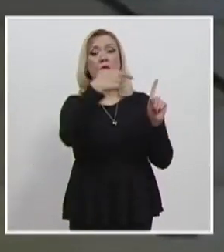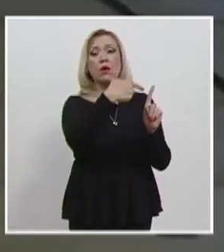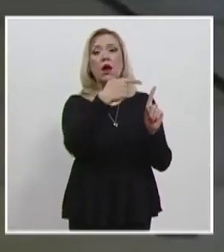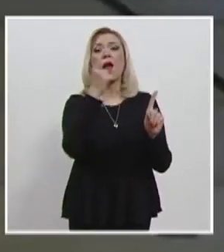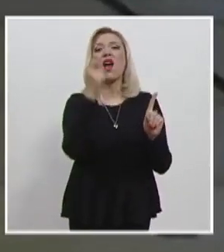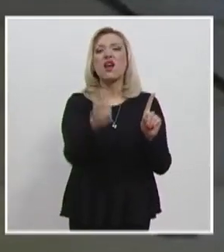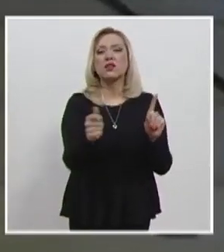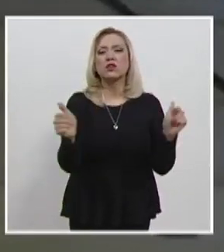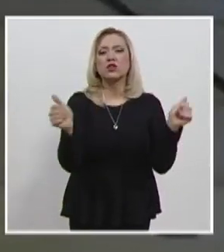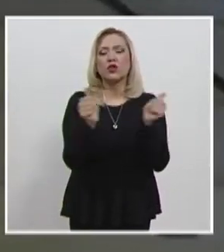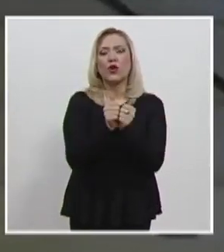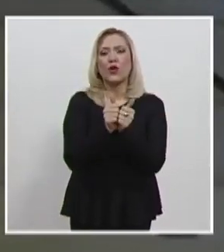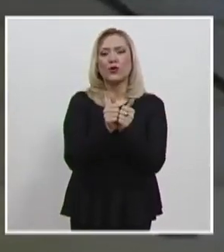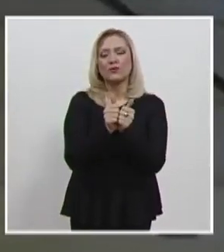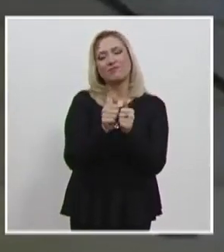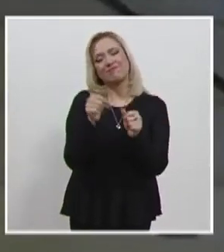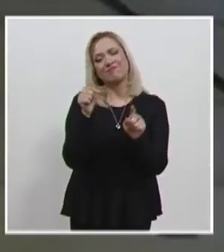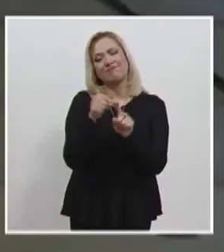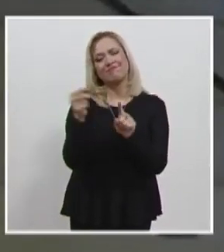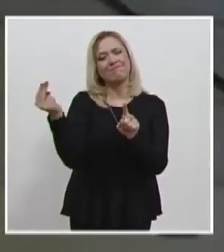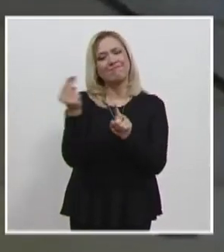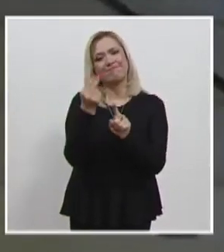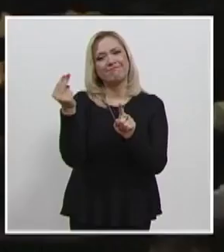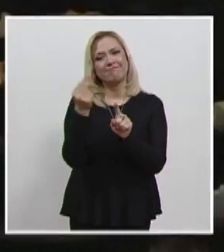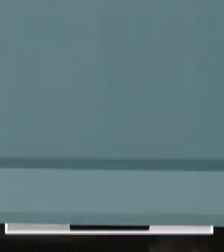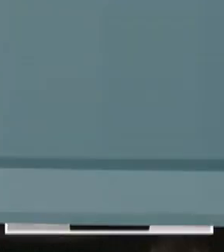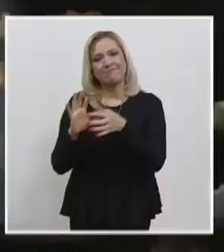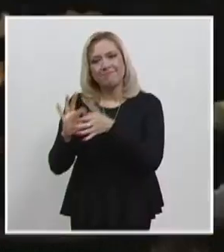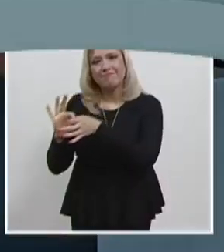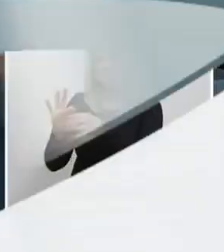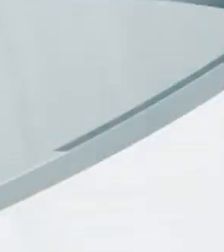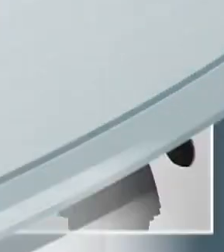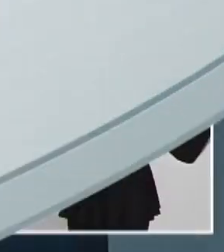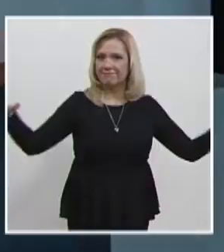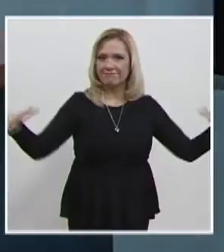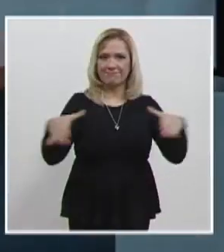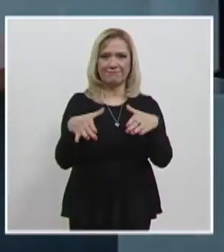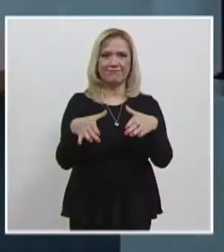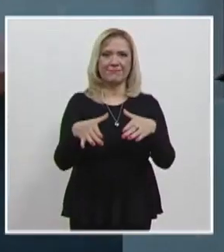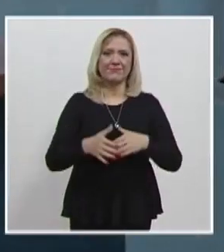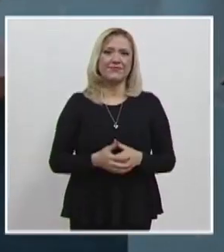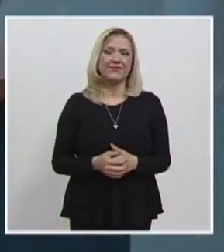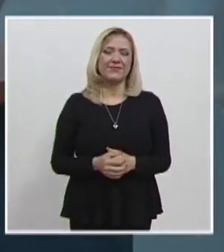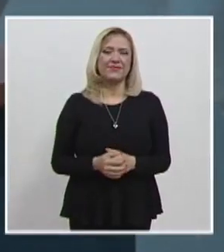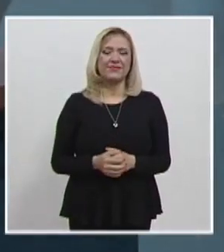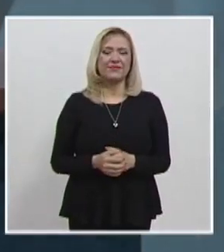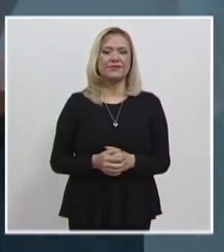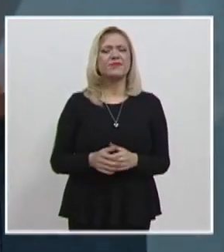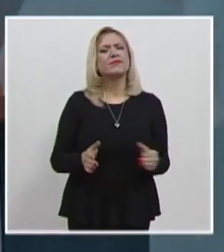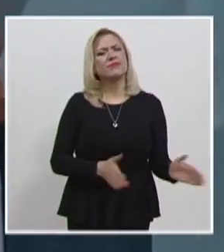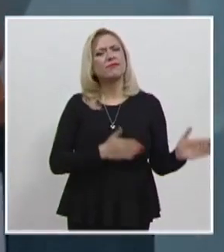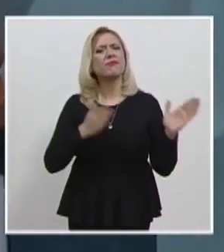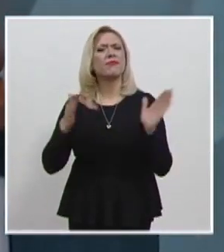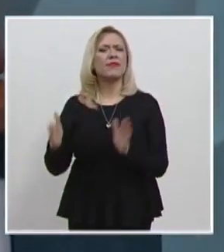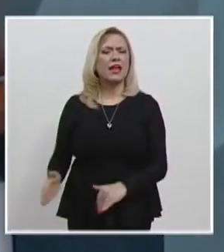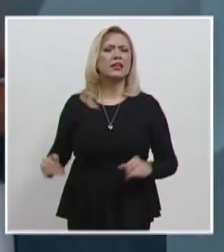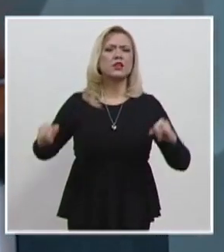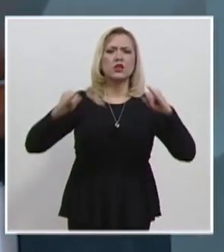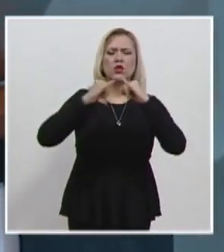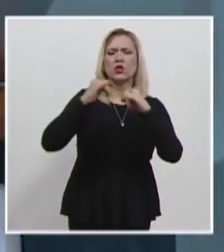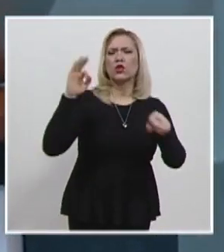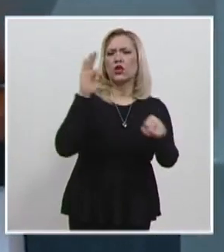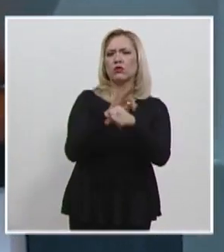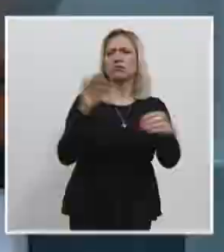llevan mejor a través de un ejercicio de inteligencia colectiva en otros temas la defensoría pública